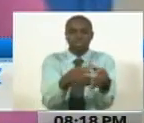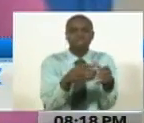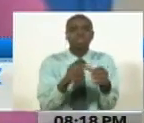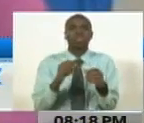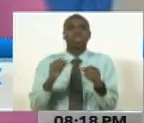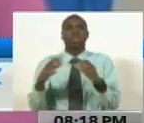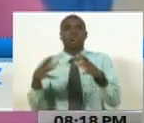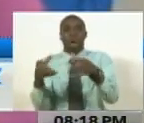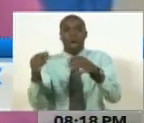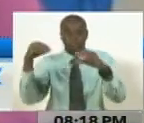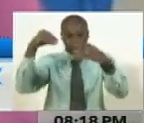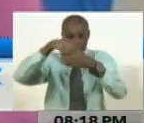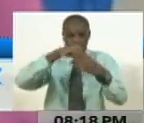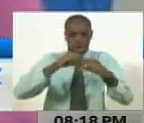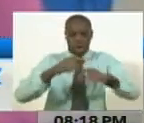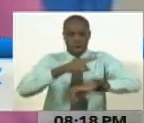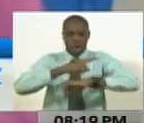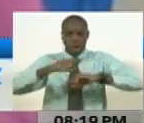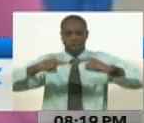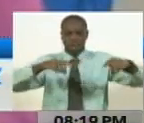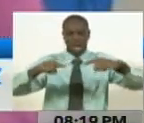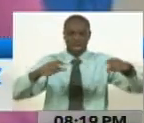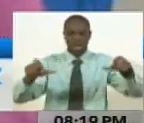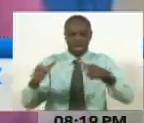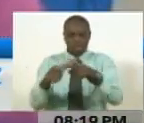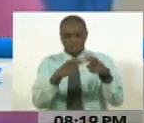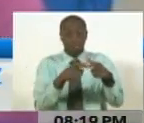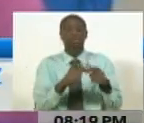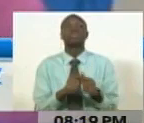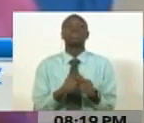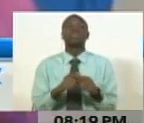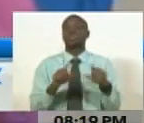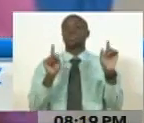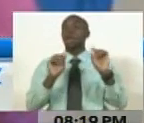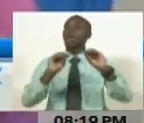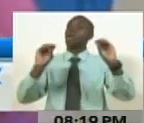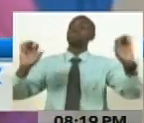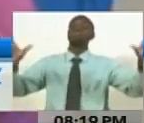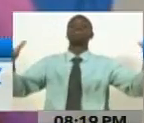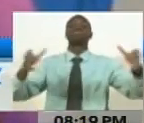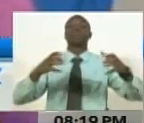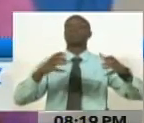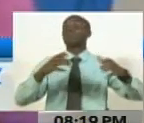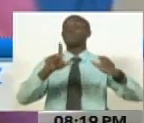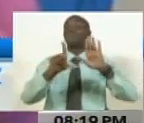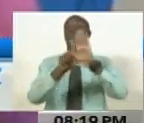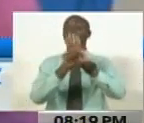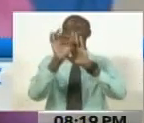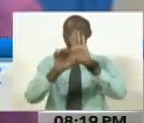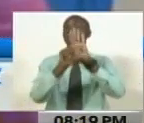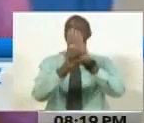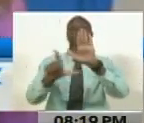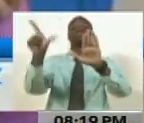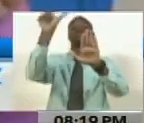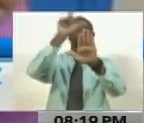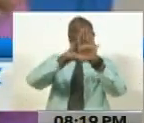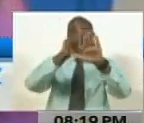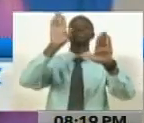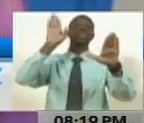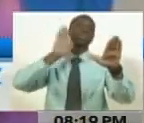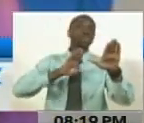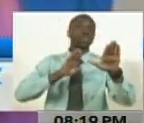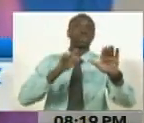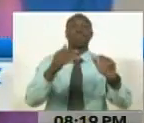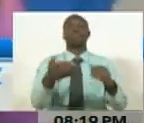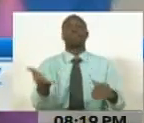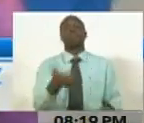de gobierno, bueno, se dio convocatoria ilícita, legal, inexistente.